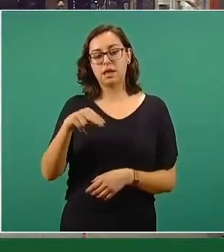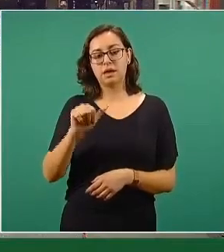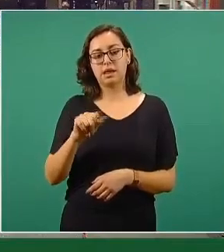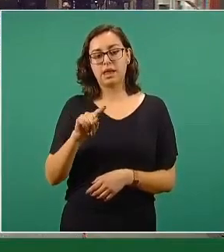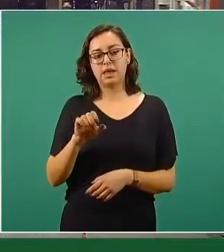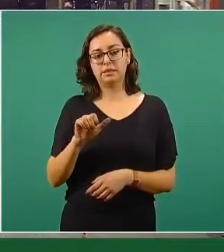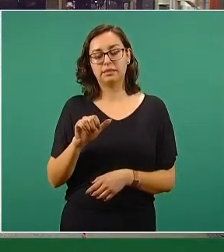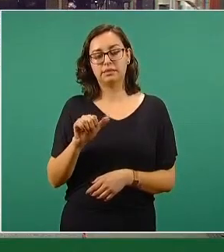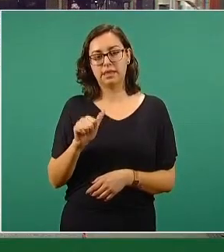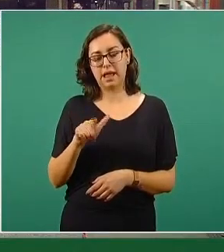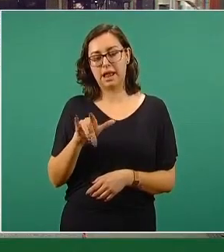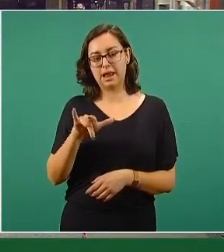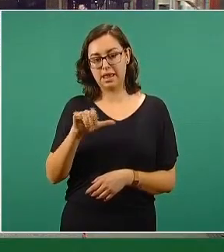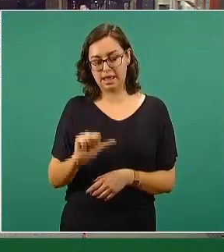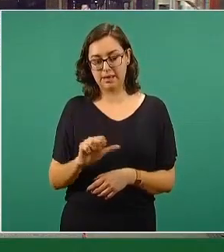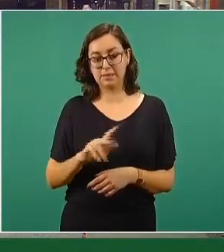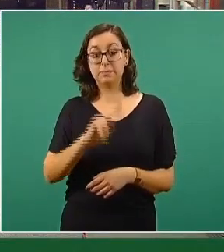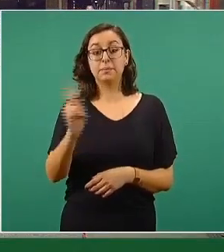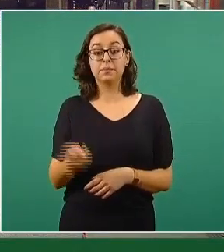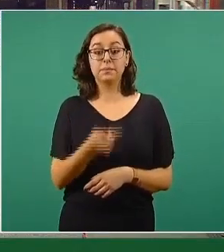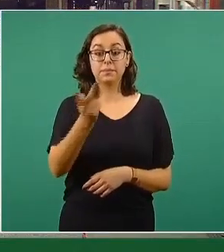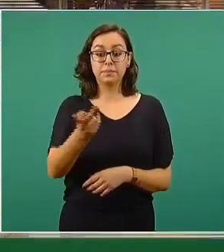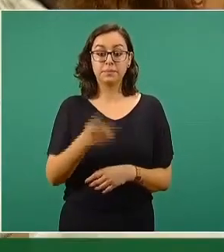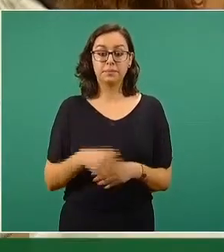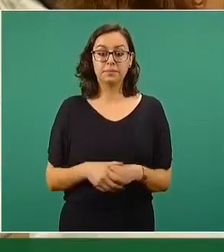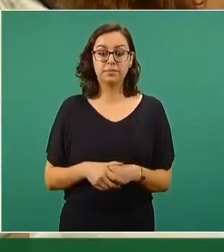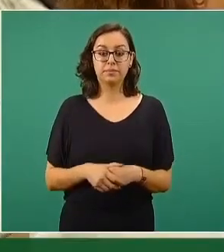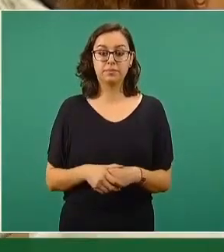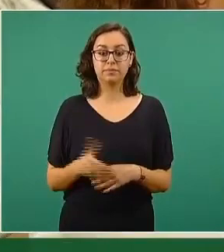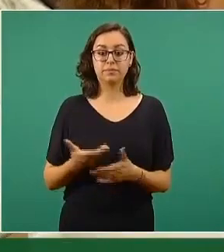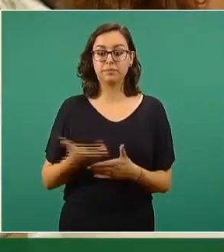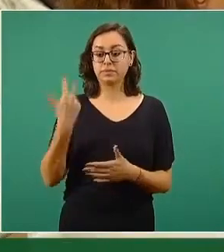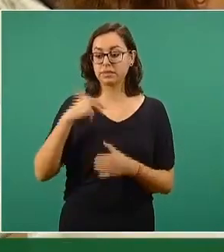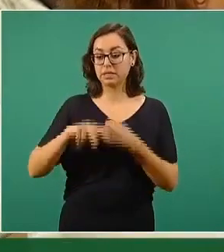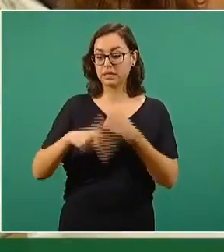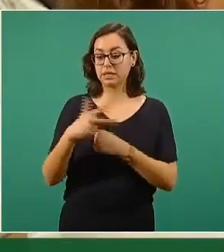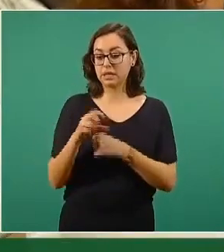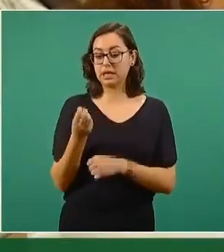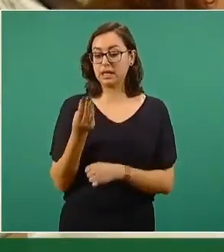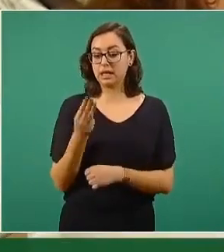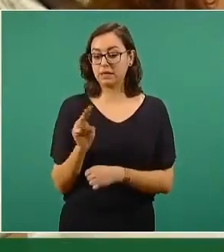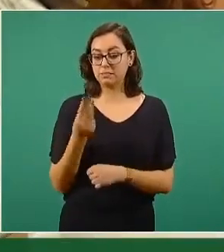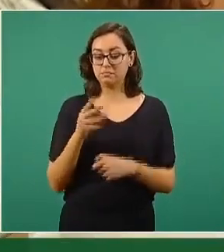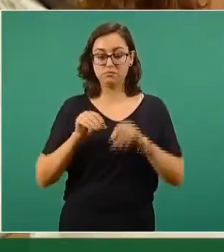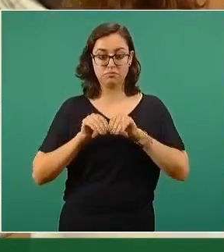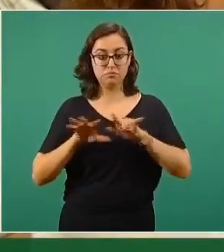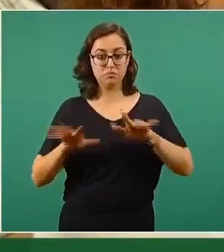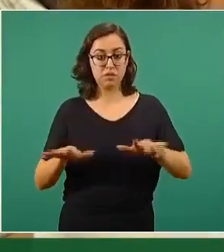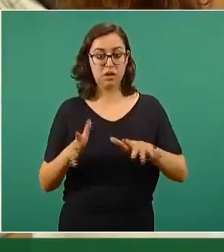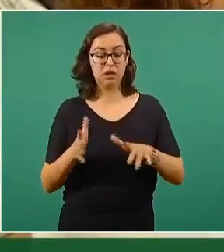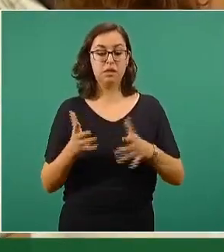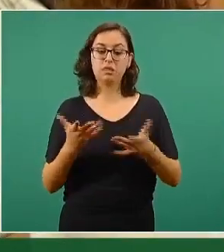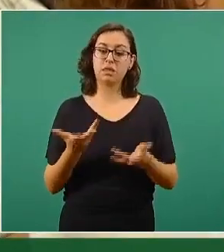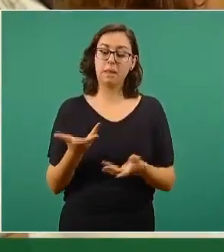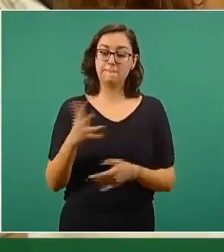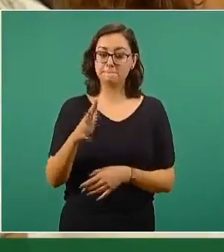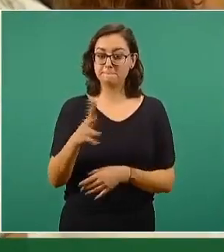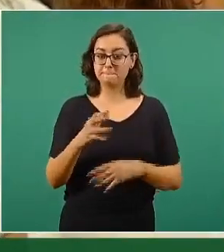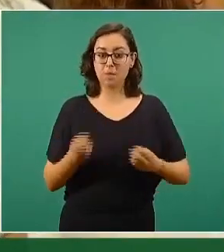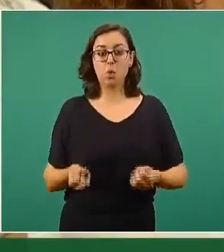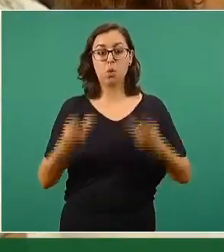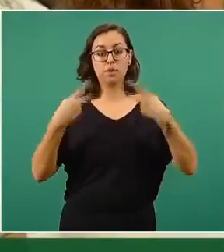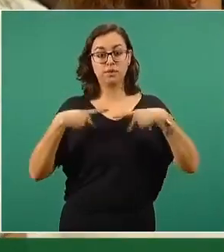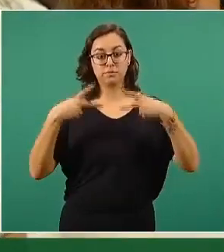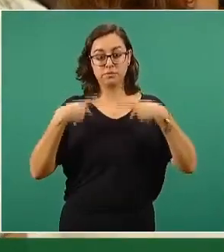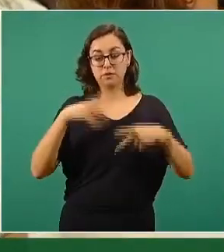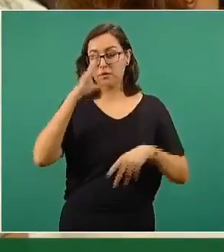Preguntarle una opinión sobre un reporte, fue publicado el 13 de mayo por Health Data, sobre la estimación de mortalidad